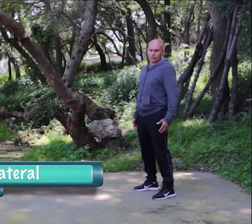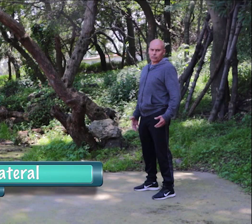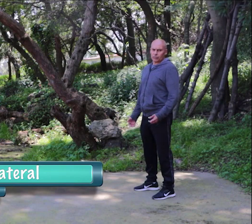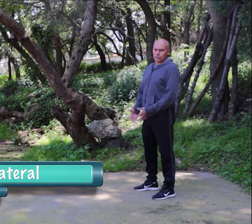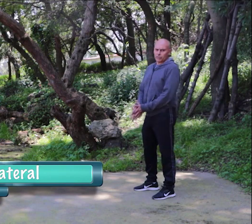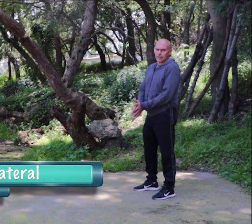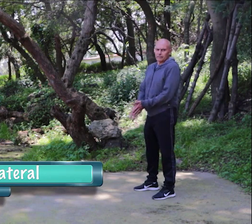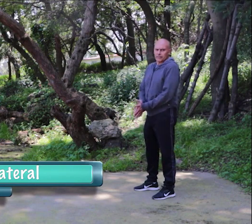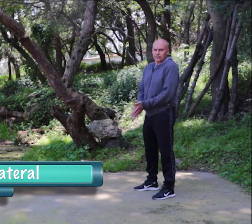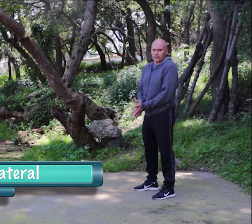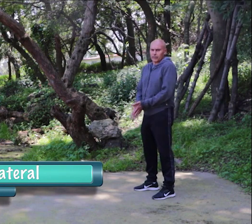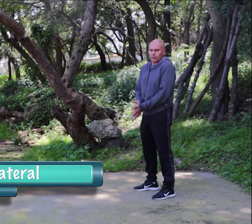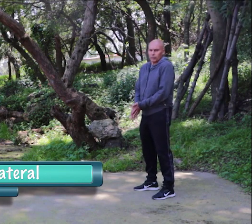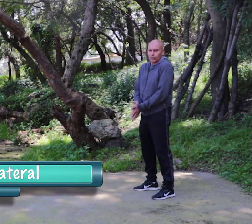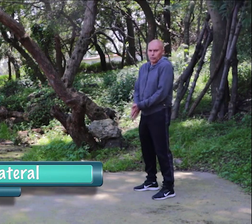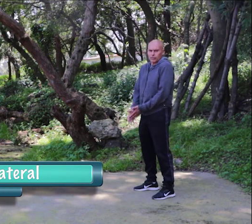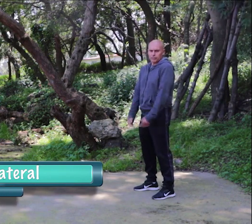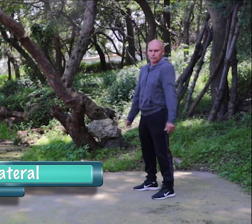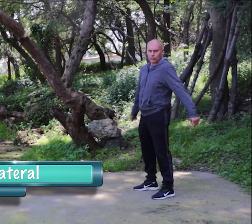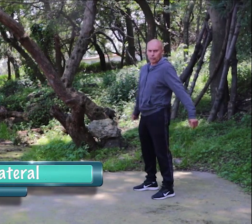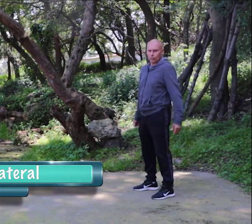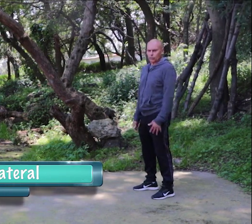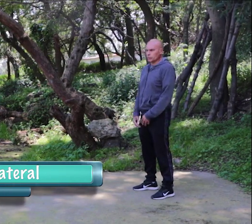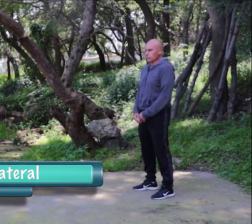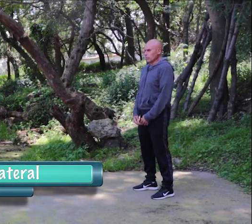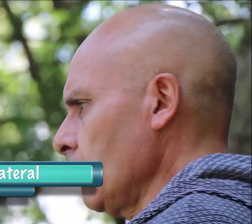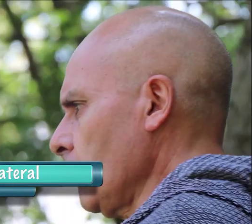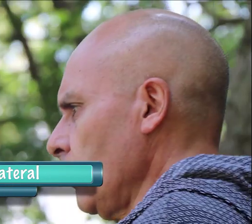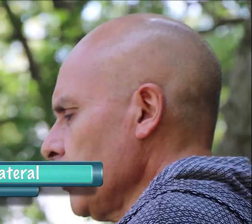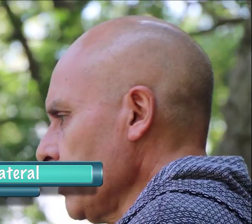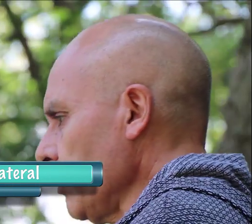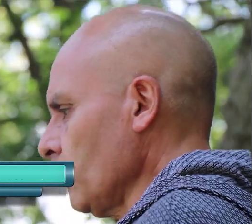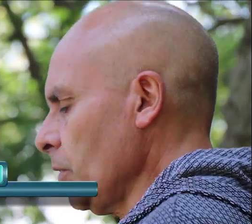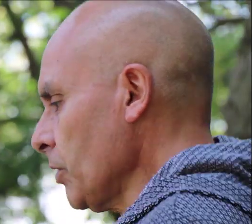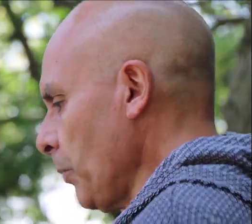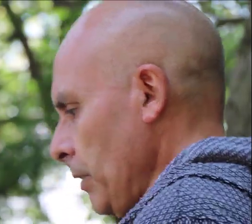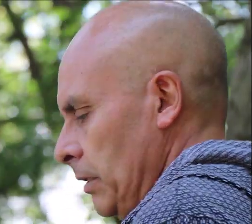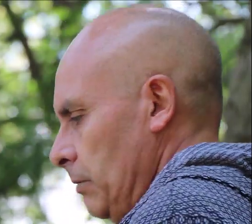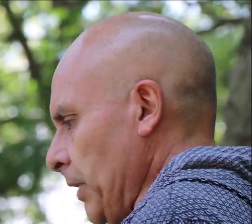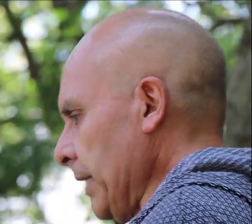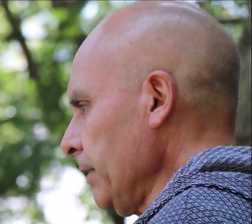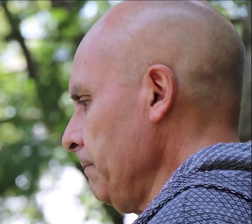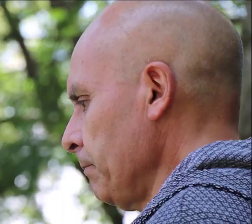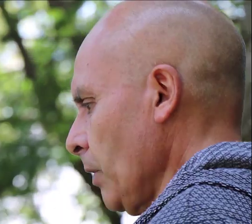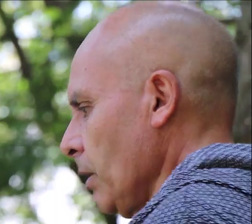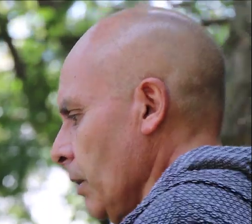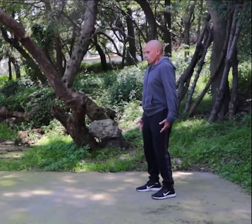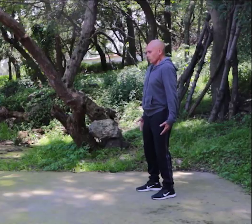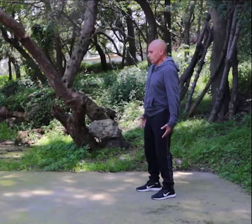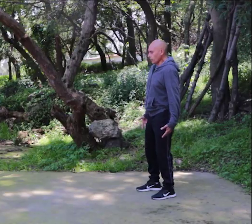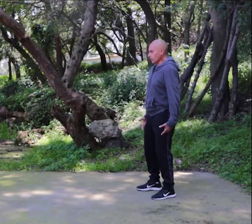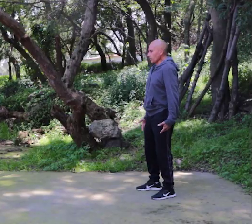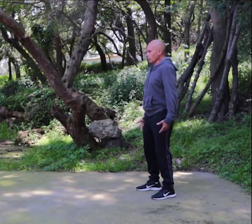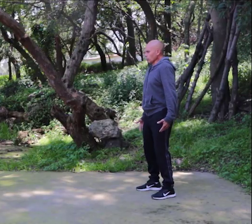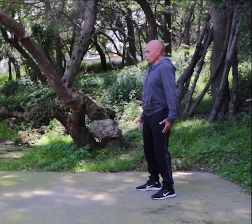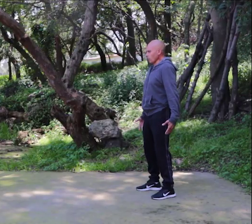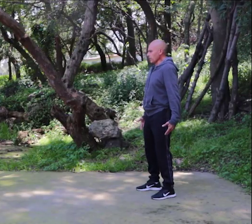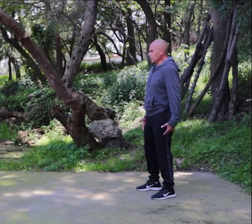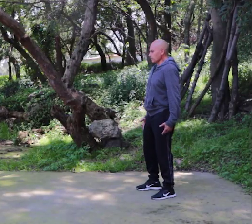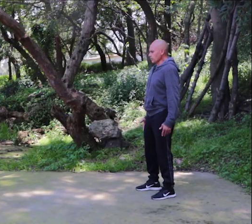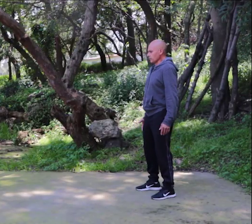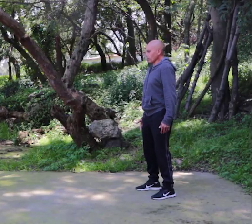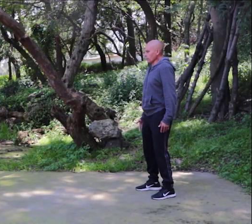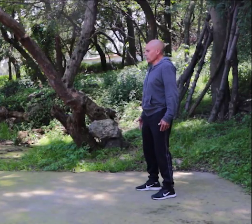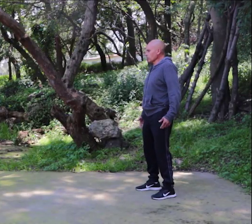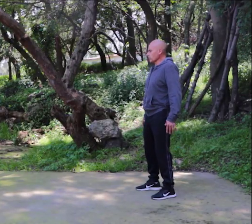Ahora en esta ocasión vamos a trabajar un poco de hombros. Lo que vamos a hacer, nos vamos a parar. Vamos a hablar el